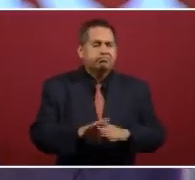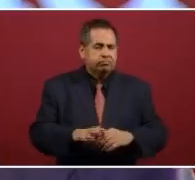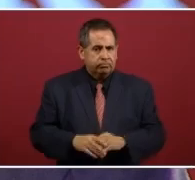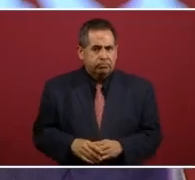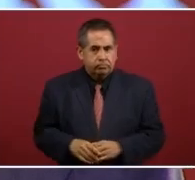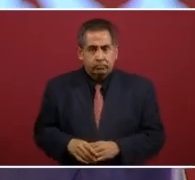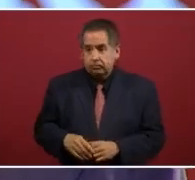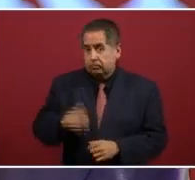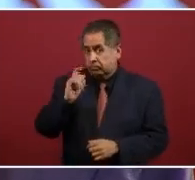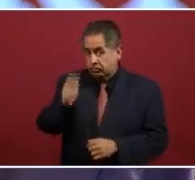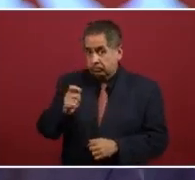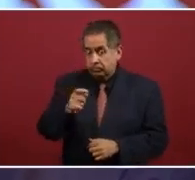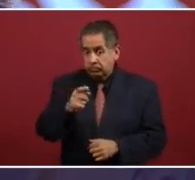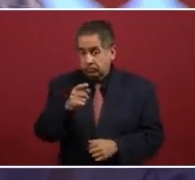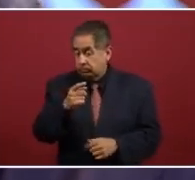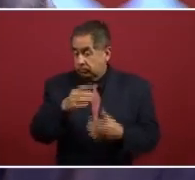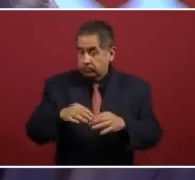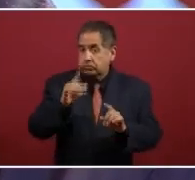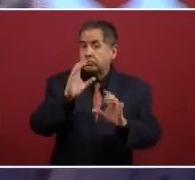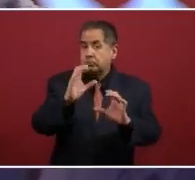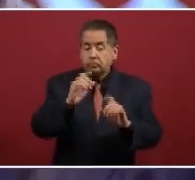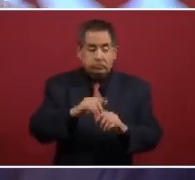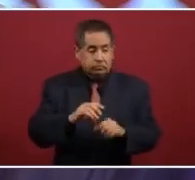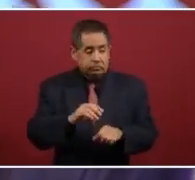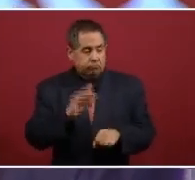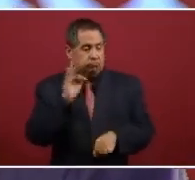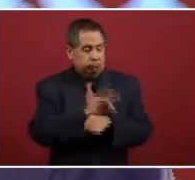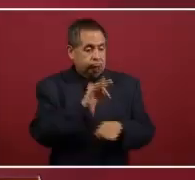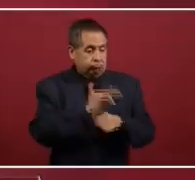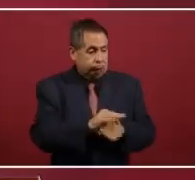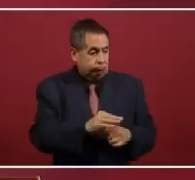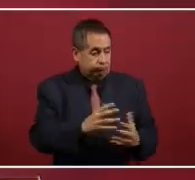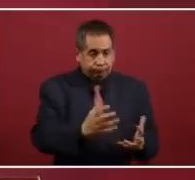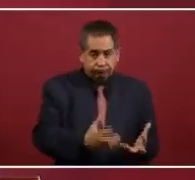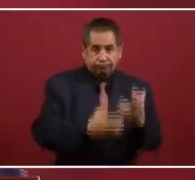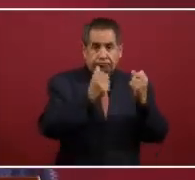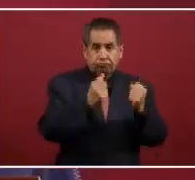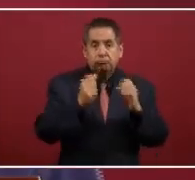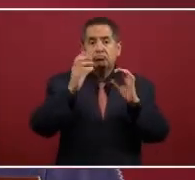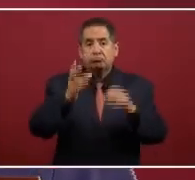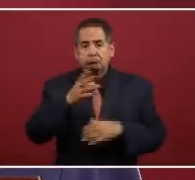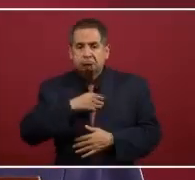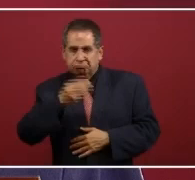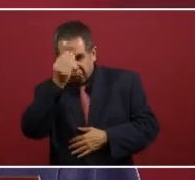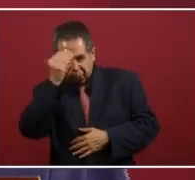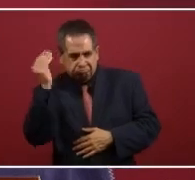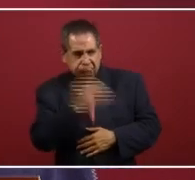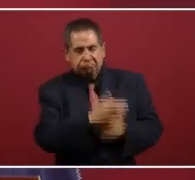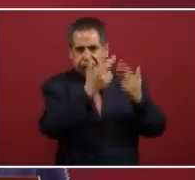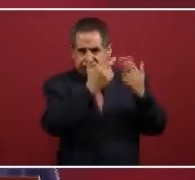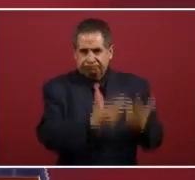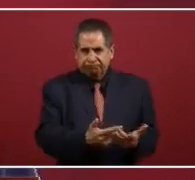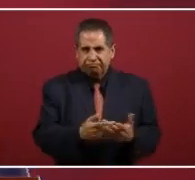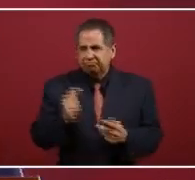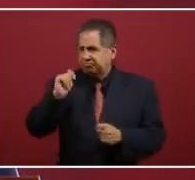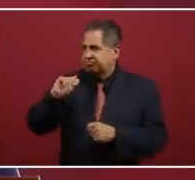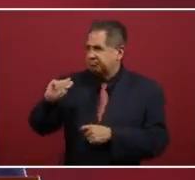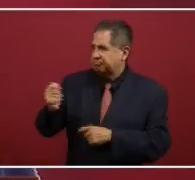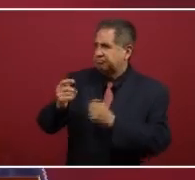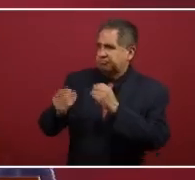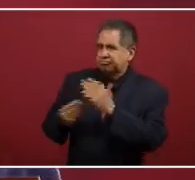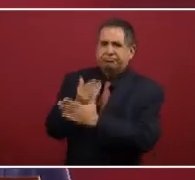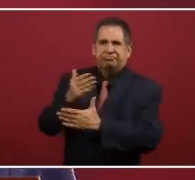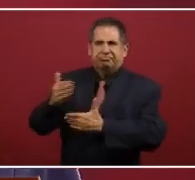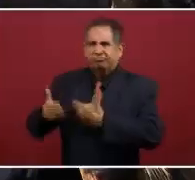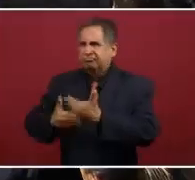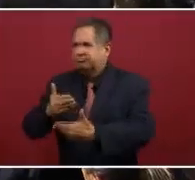la vida o la continuamos aniquilando en nombre del mercado, la tecnología, el progreso, el desarrollo,